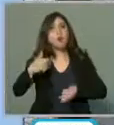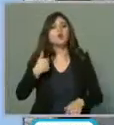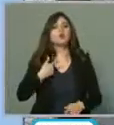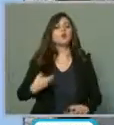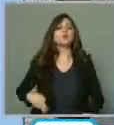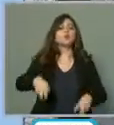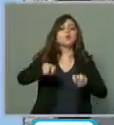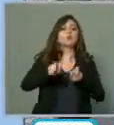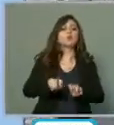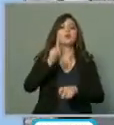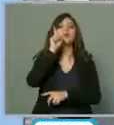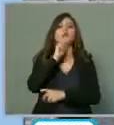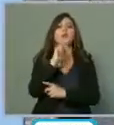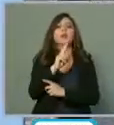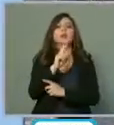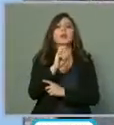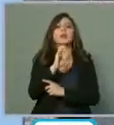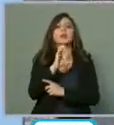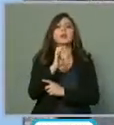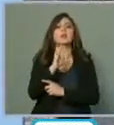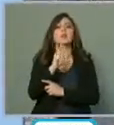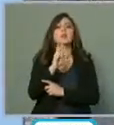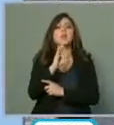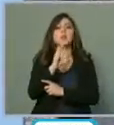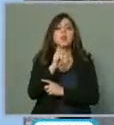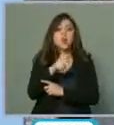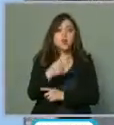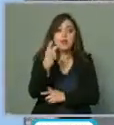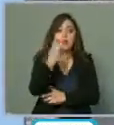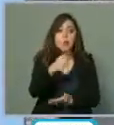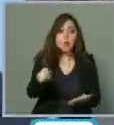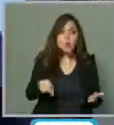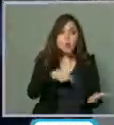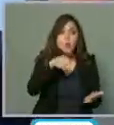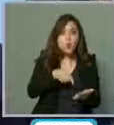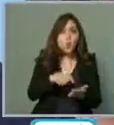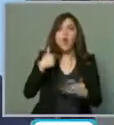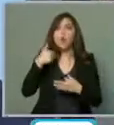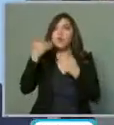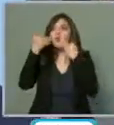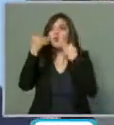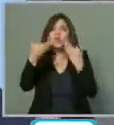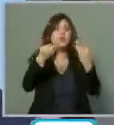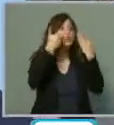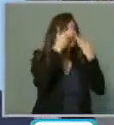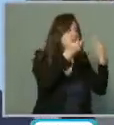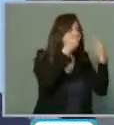lugar de la recepcionista. Porque cuando estoy ahí me doy cuenta de cosas que yo no veo si estoy sentado